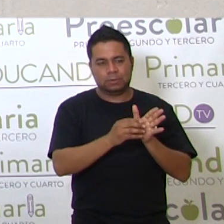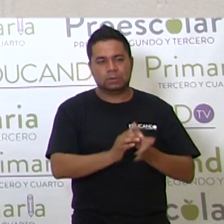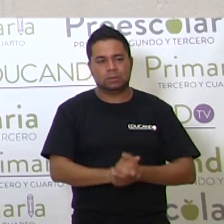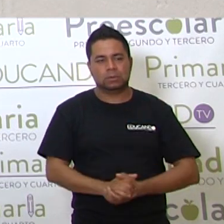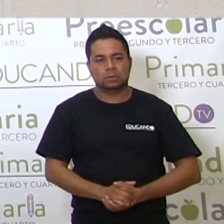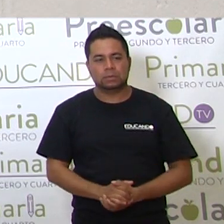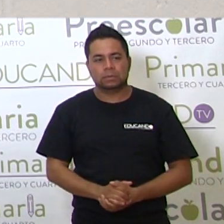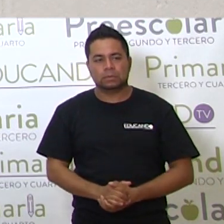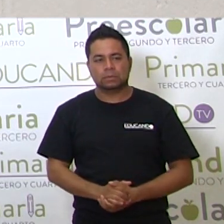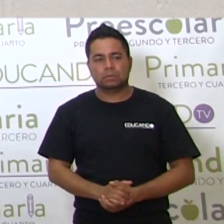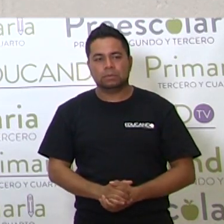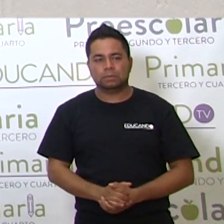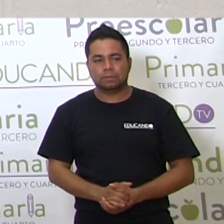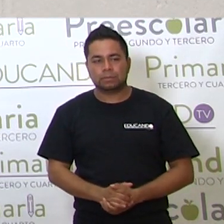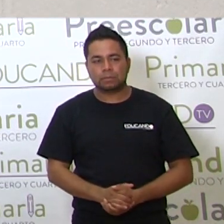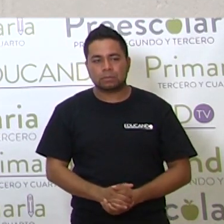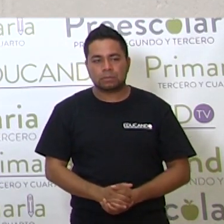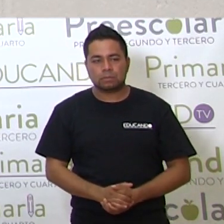Prehispánico.